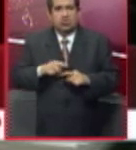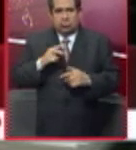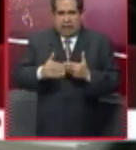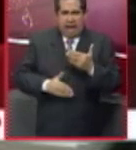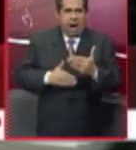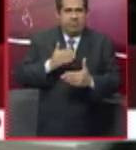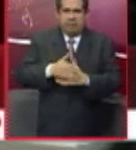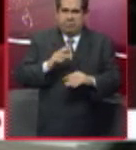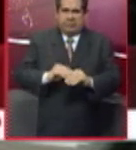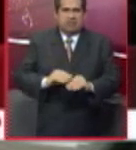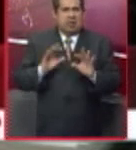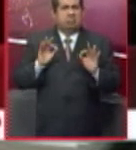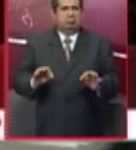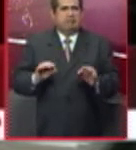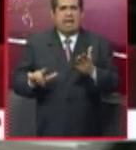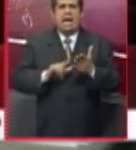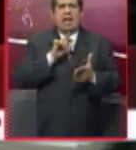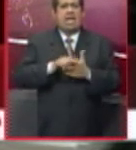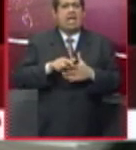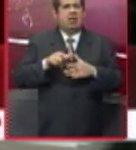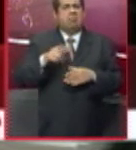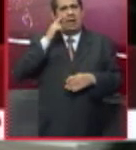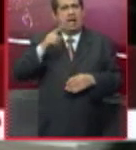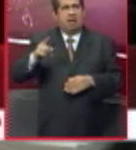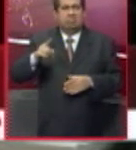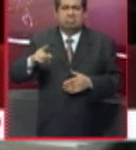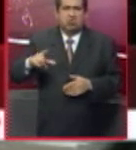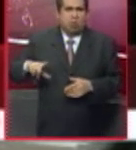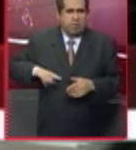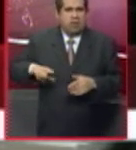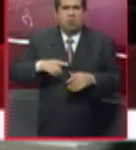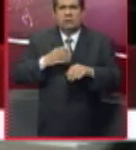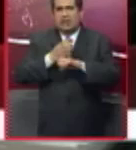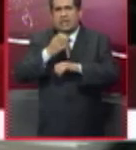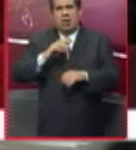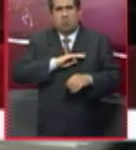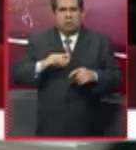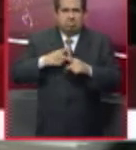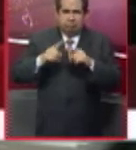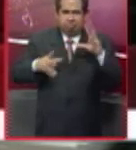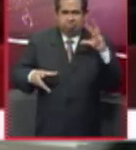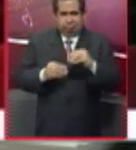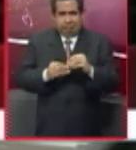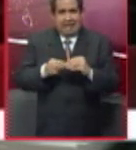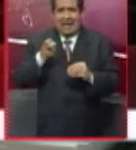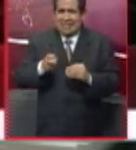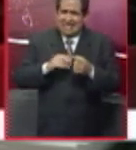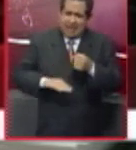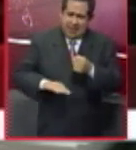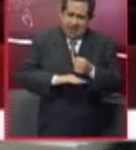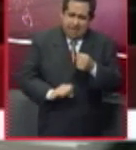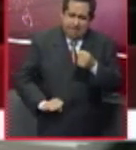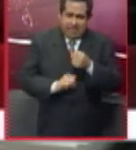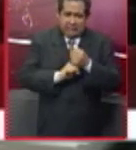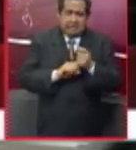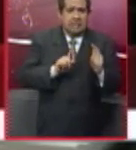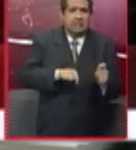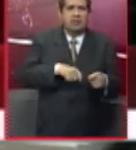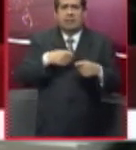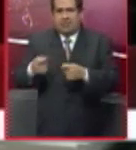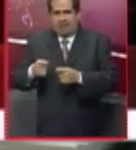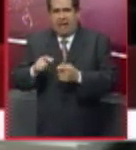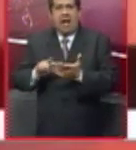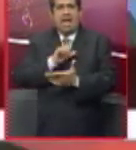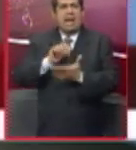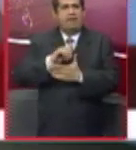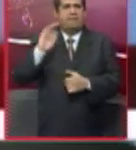logrado un avance significativo en la ley general y que la ley general debe ser el piso básico para el desarrollo de la